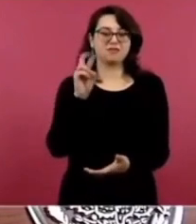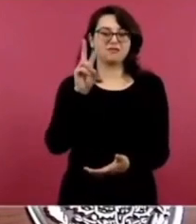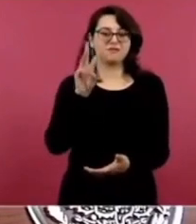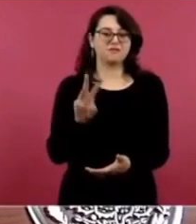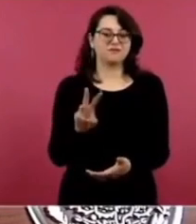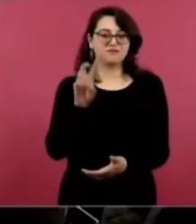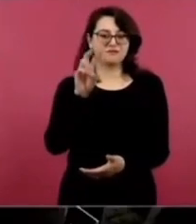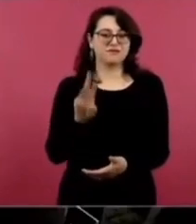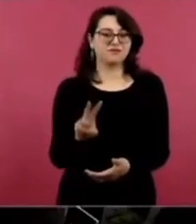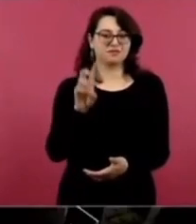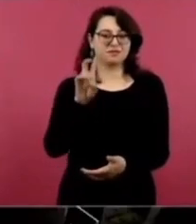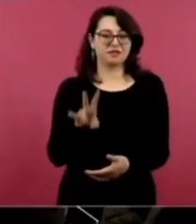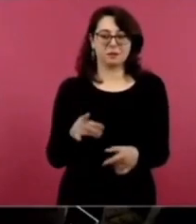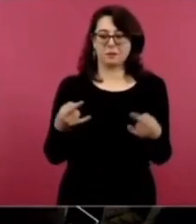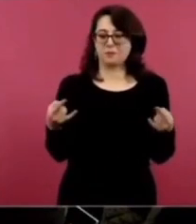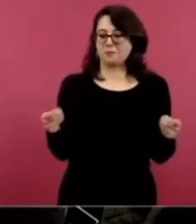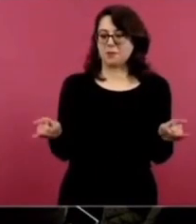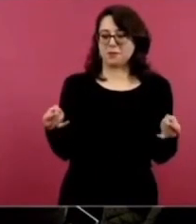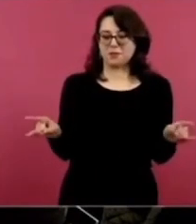tocó